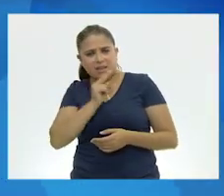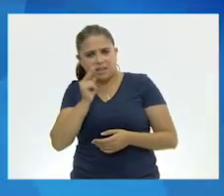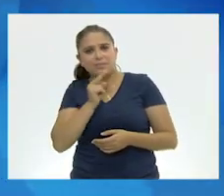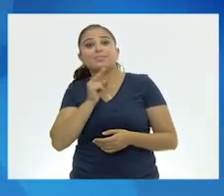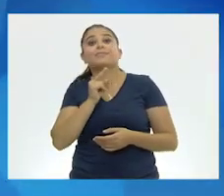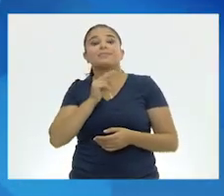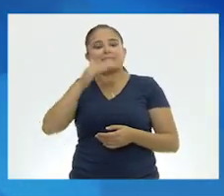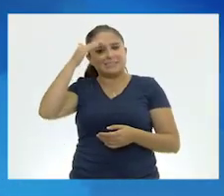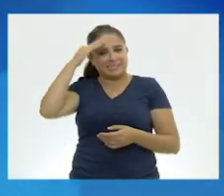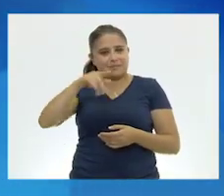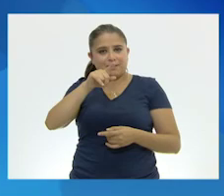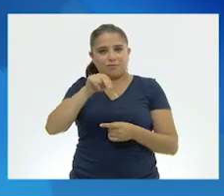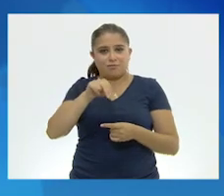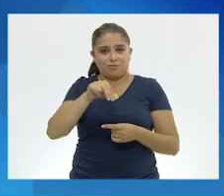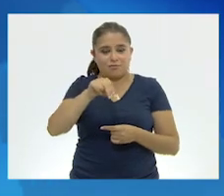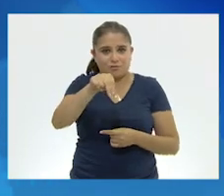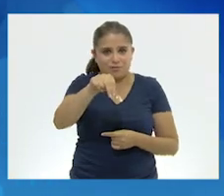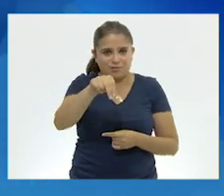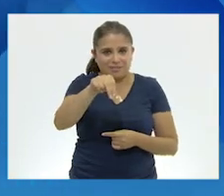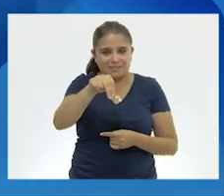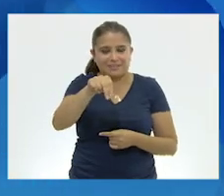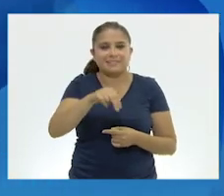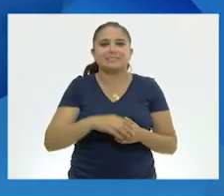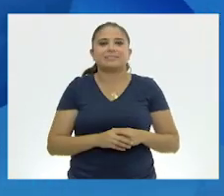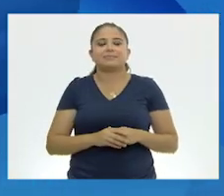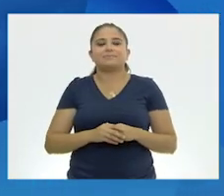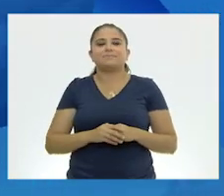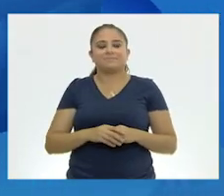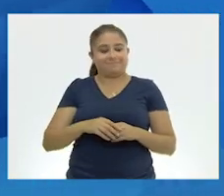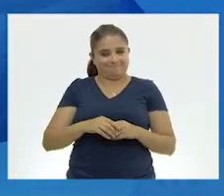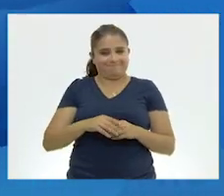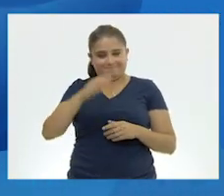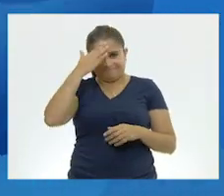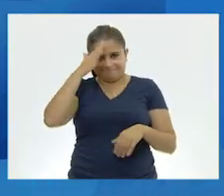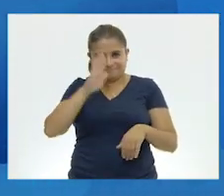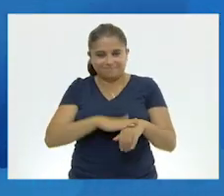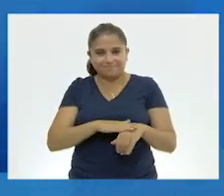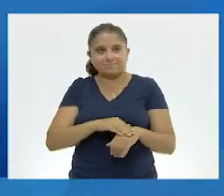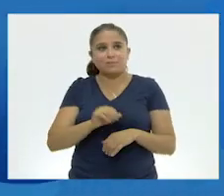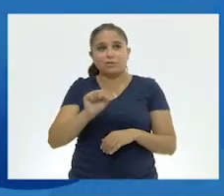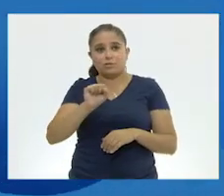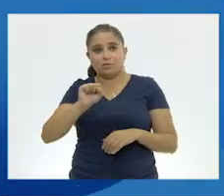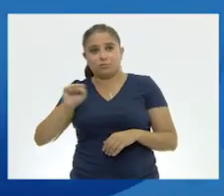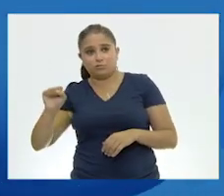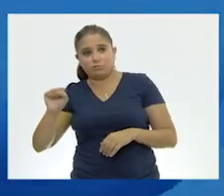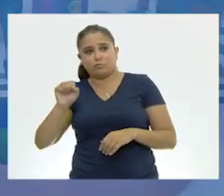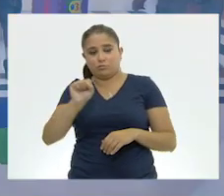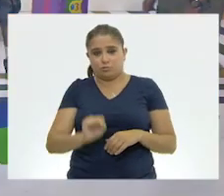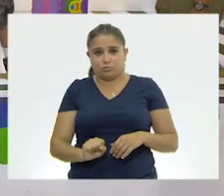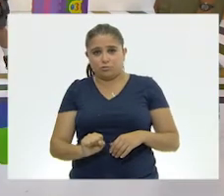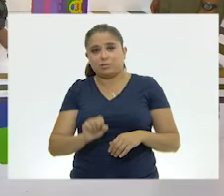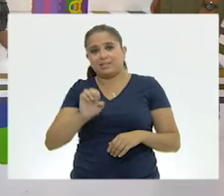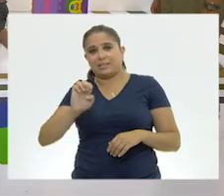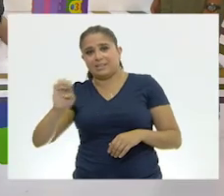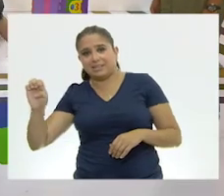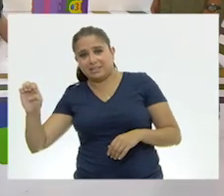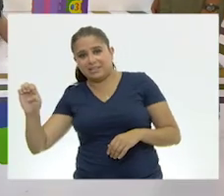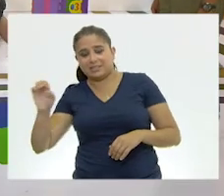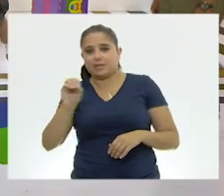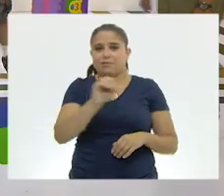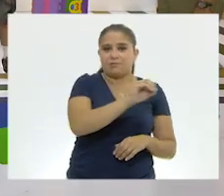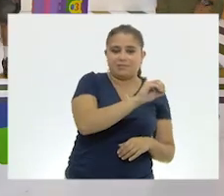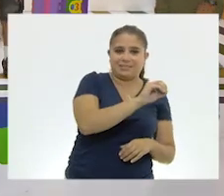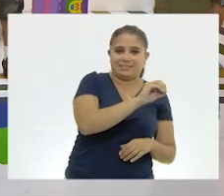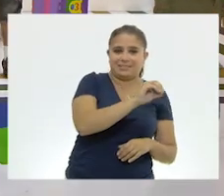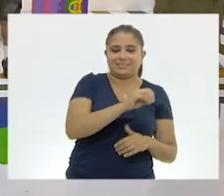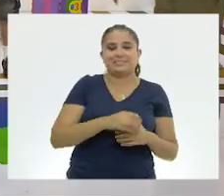orientamos porque ya sabemos que el norte es hacia acá. Ok. ¿De acuerdo? El sur entonces es para allá. Muy bien. Muy bien. El este y el